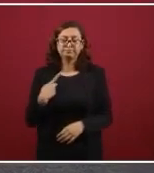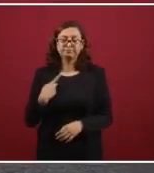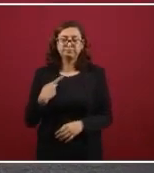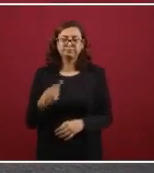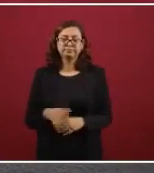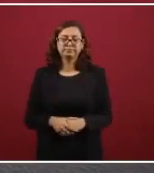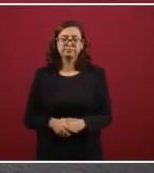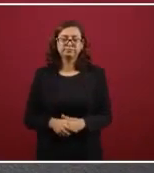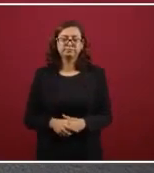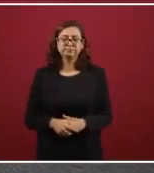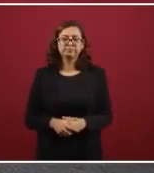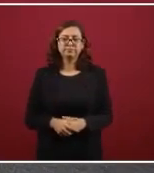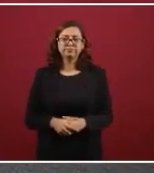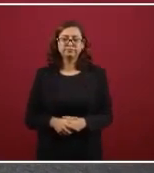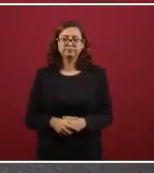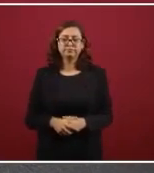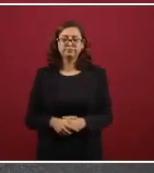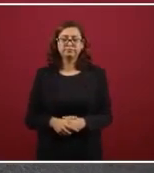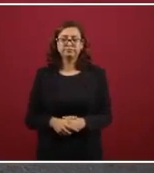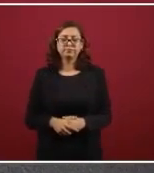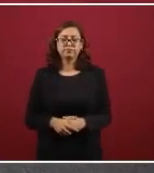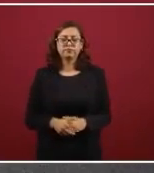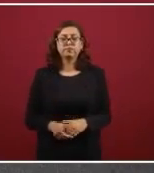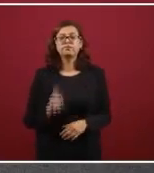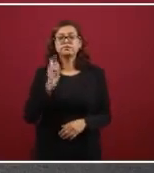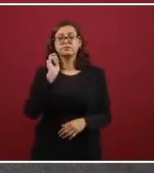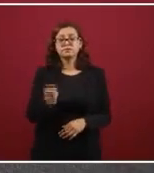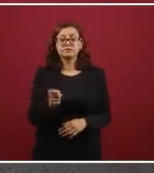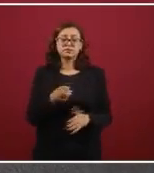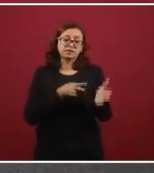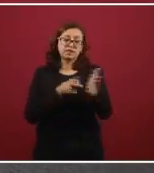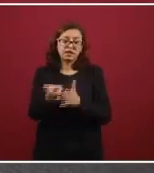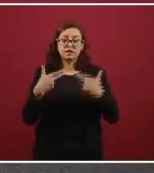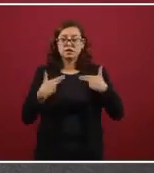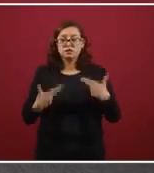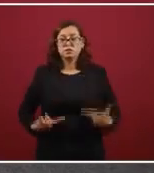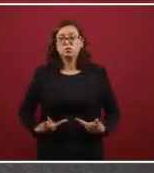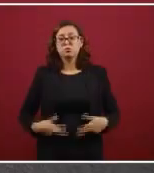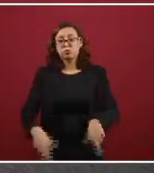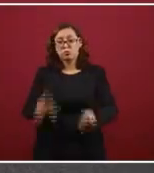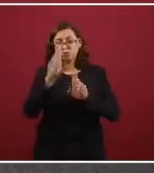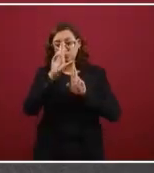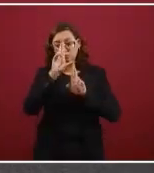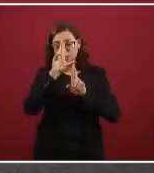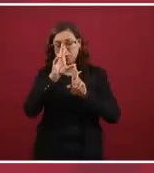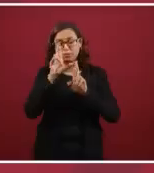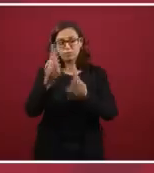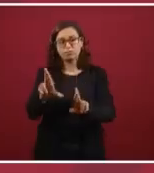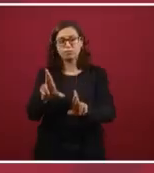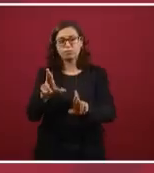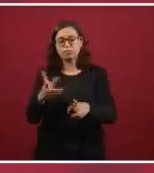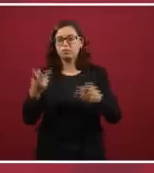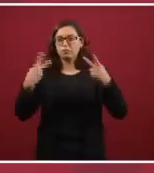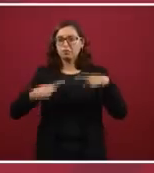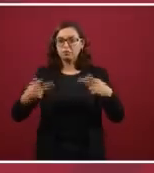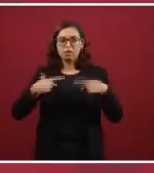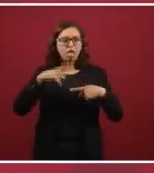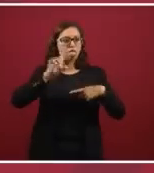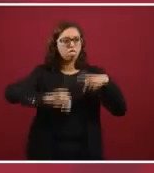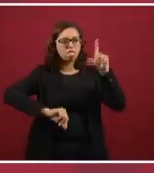Esto es, que se respeten los derechos humanos, que no se humille a nadie,